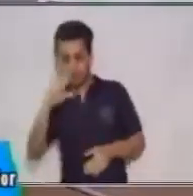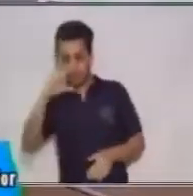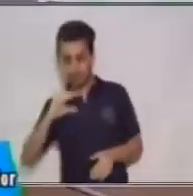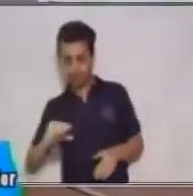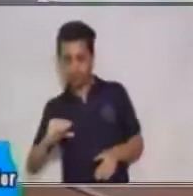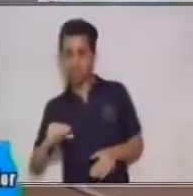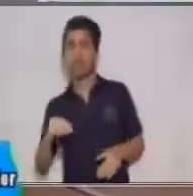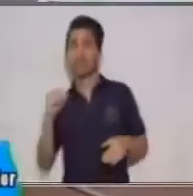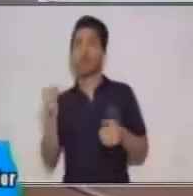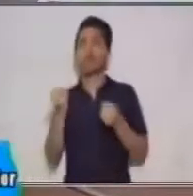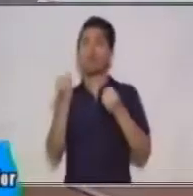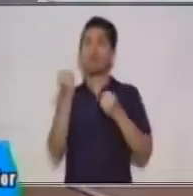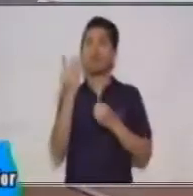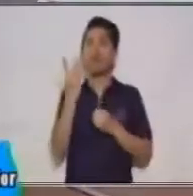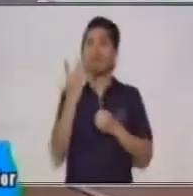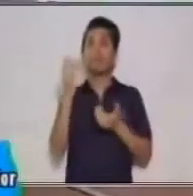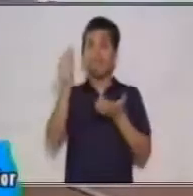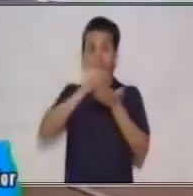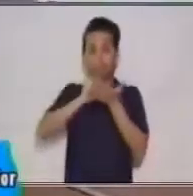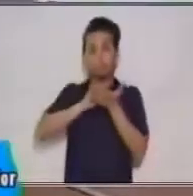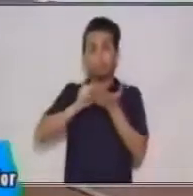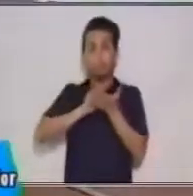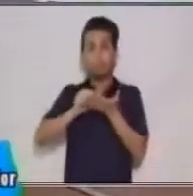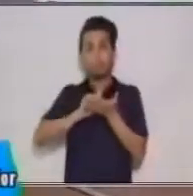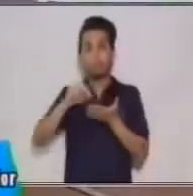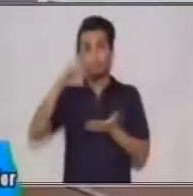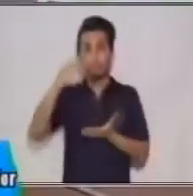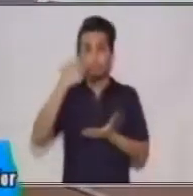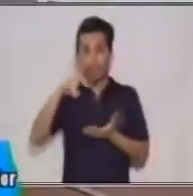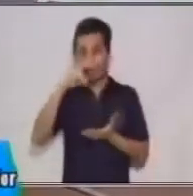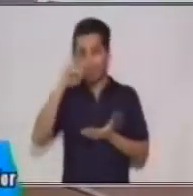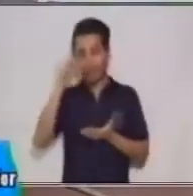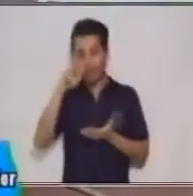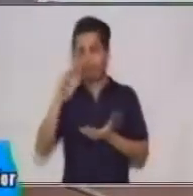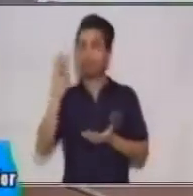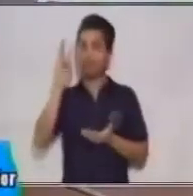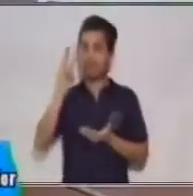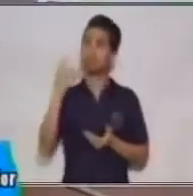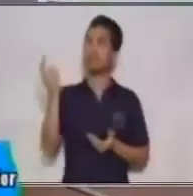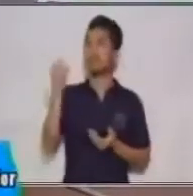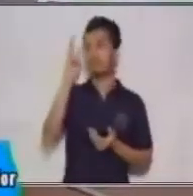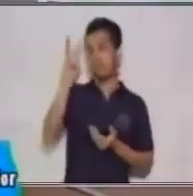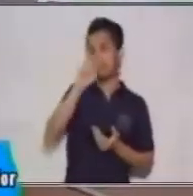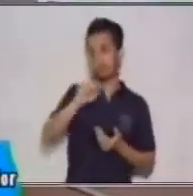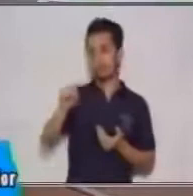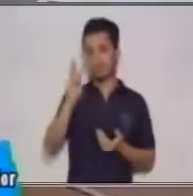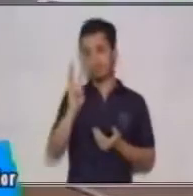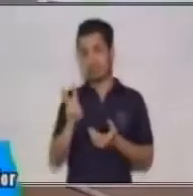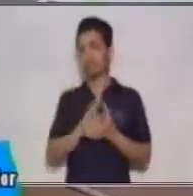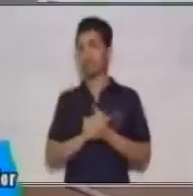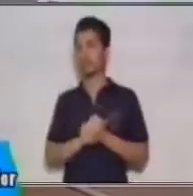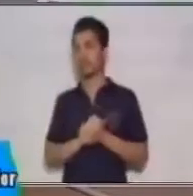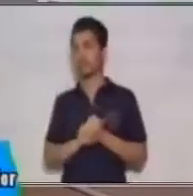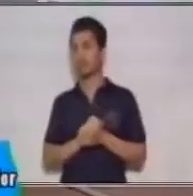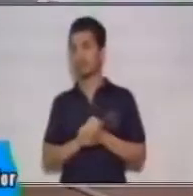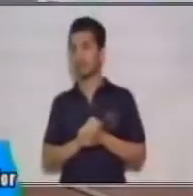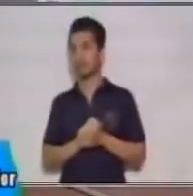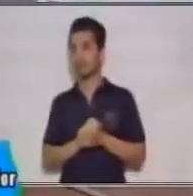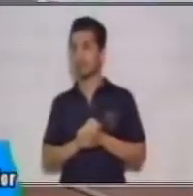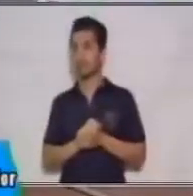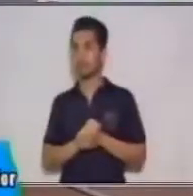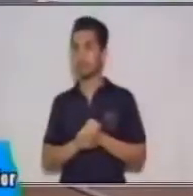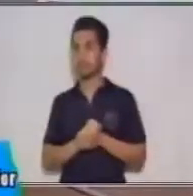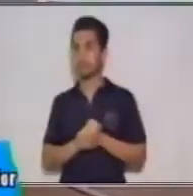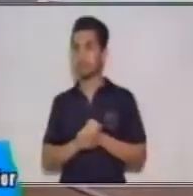¿Y cuántas partes pinté? Tres. Ahora analicemos, veamos los